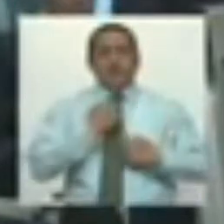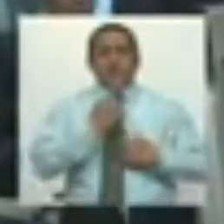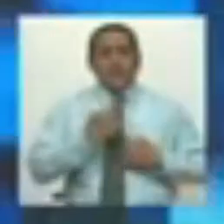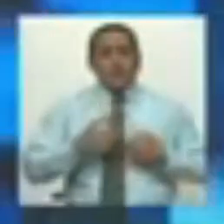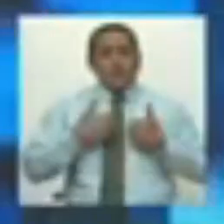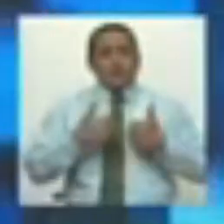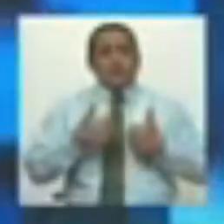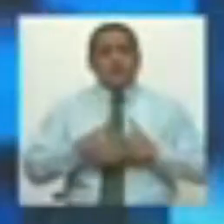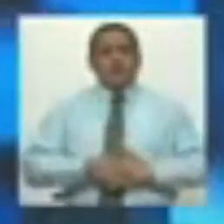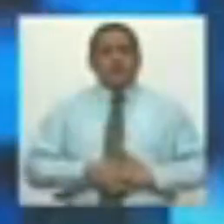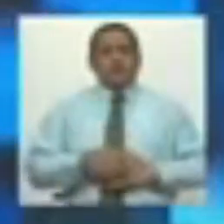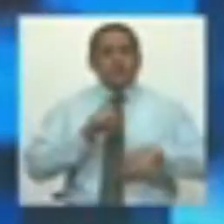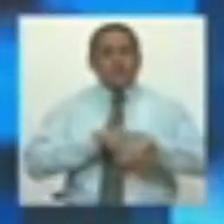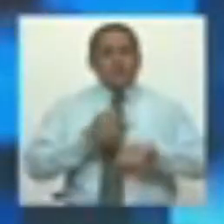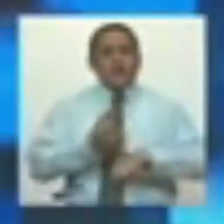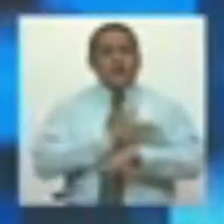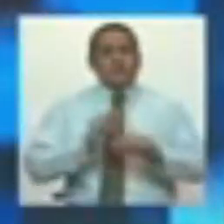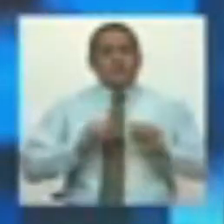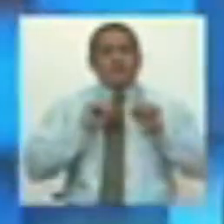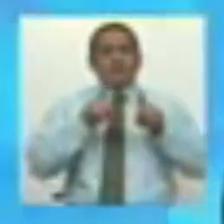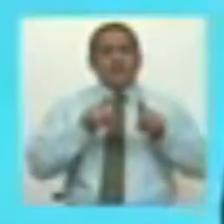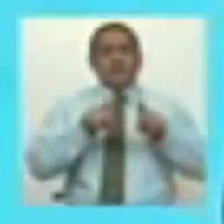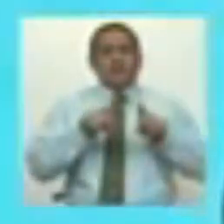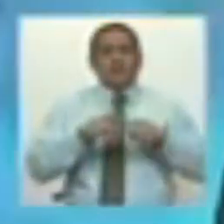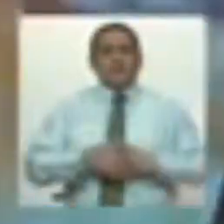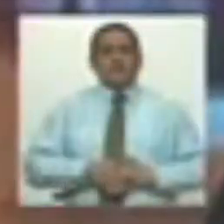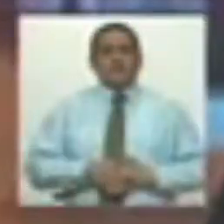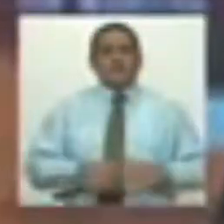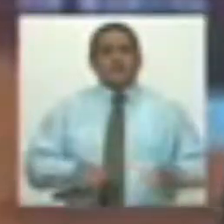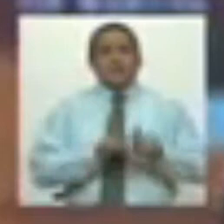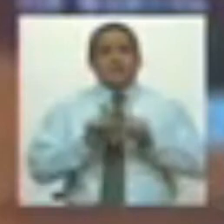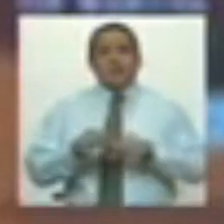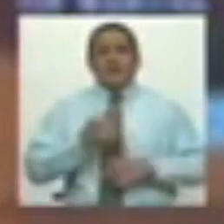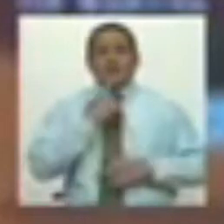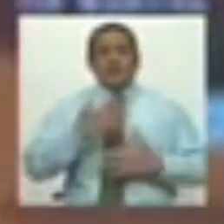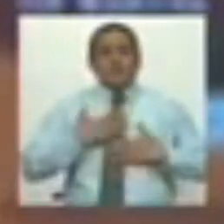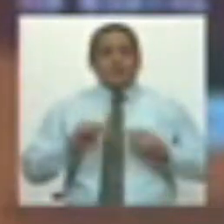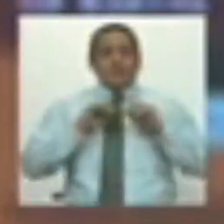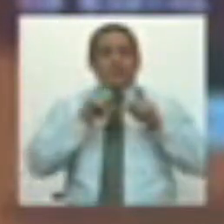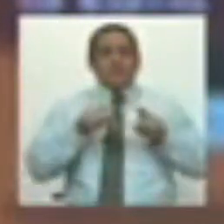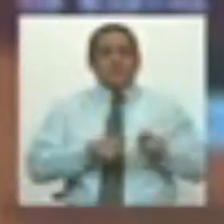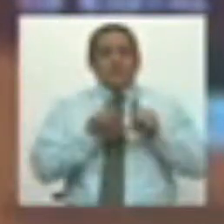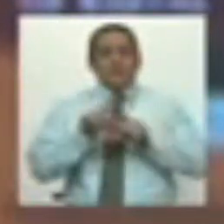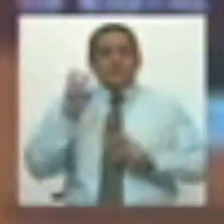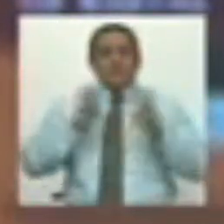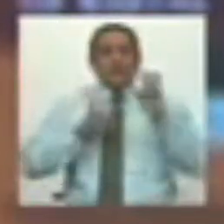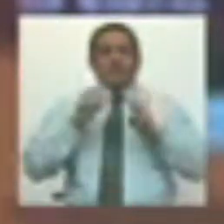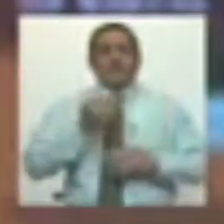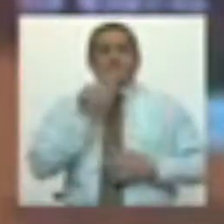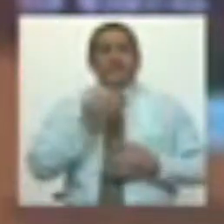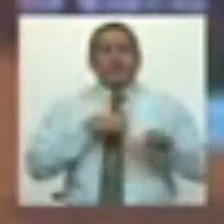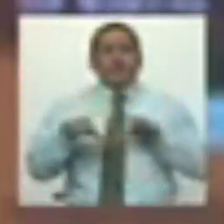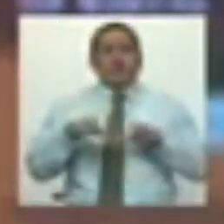buena oportunidad para preguntar también dicho sea de paso sin que sea es también pregunta pero si me surge una duda quién lo hizo